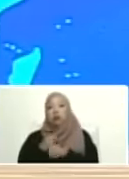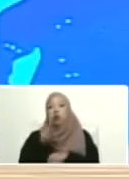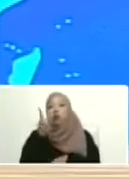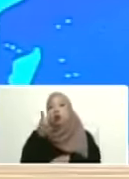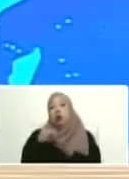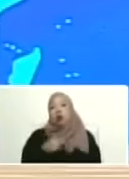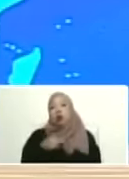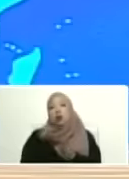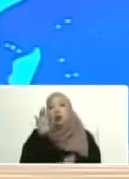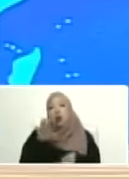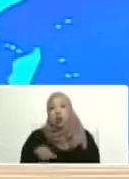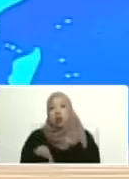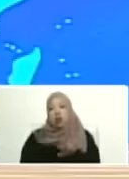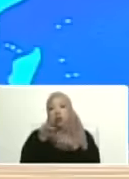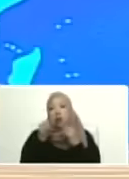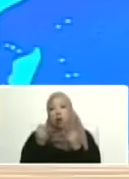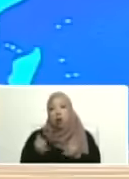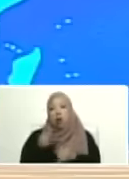1966-2015, el cuarto momento.